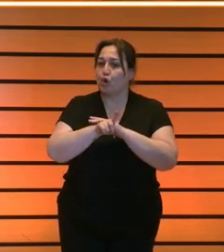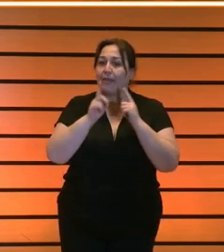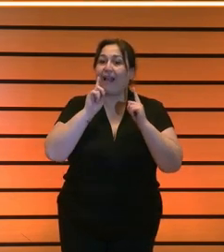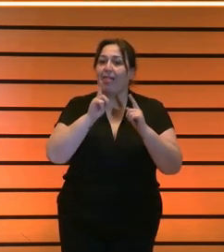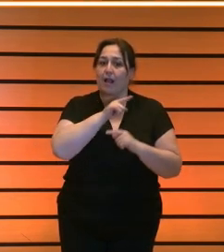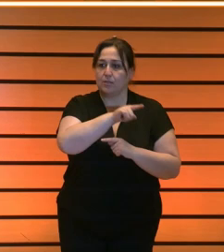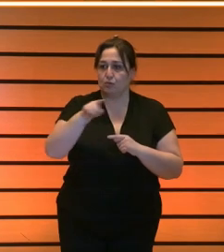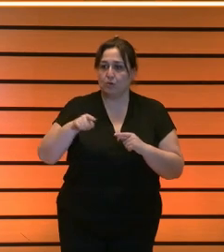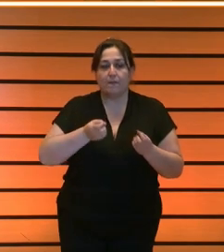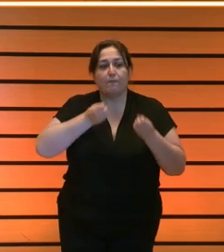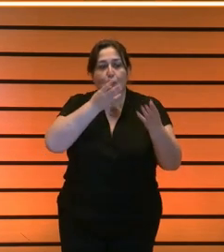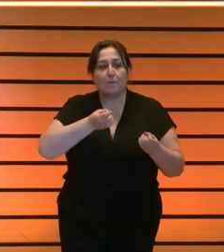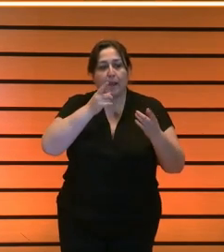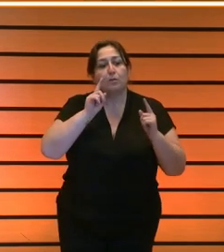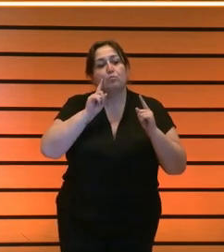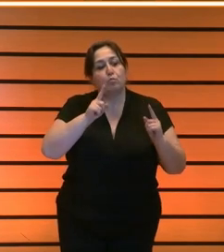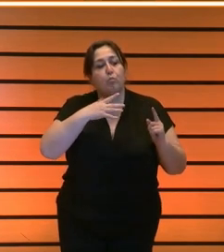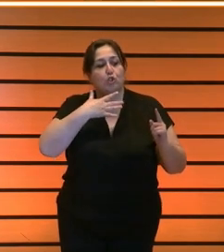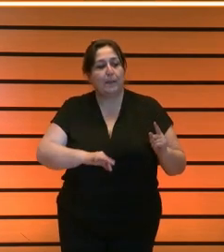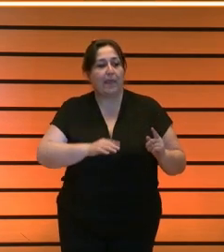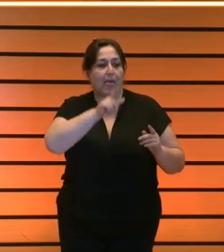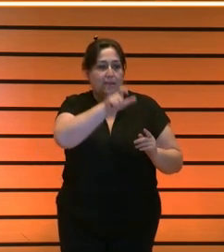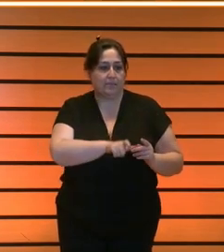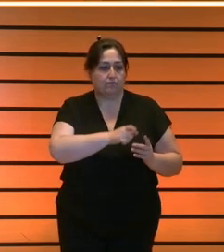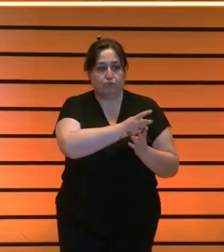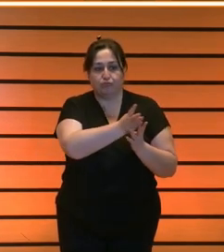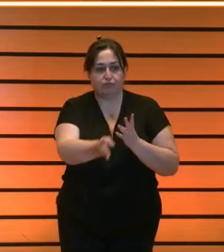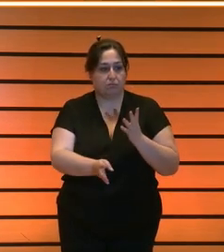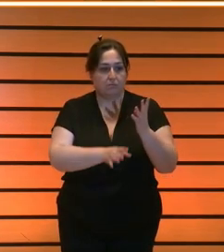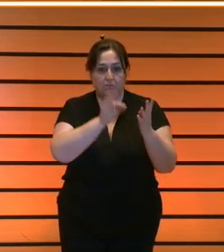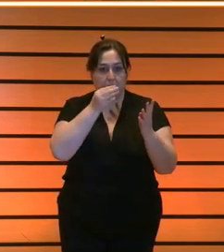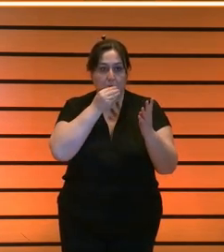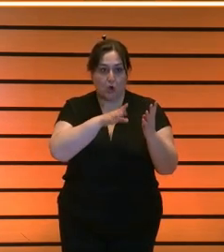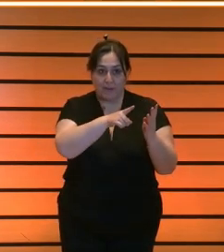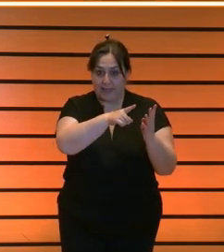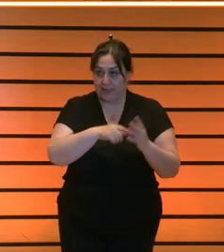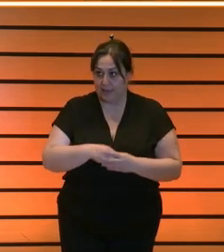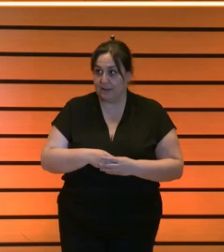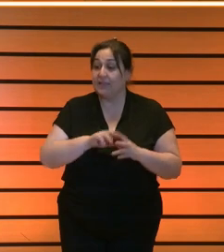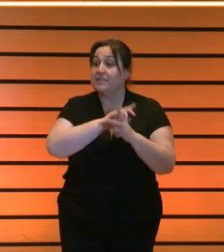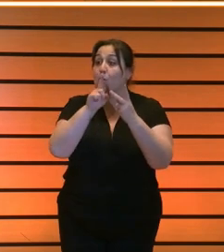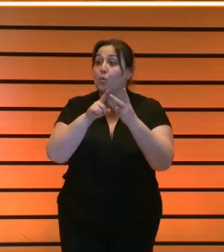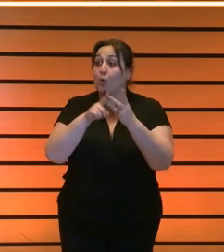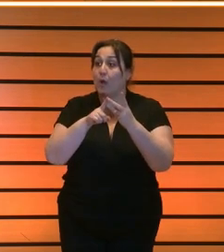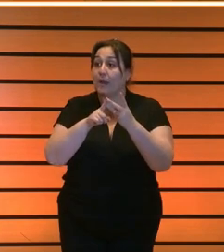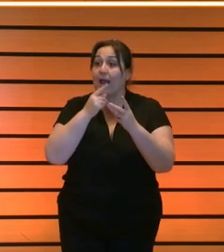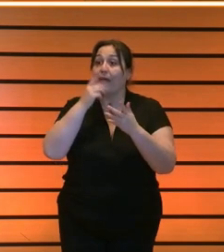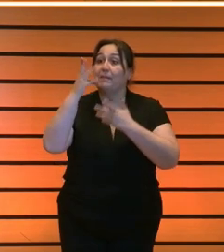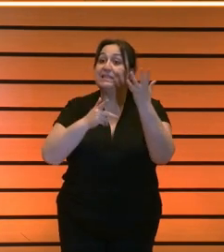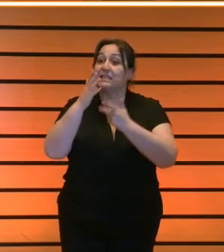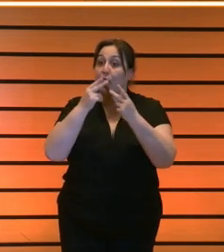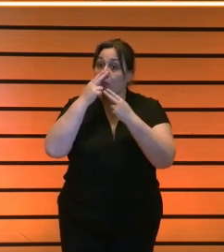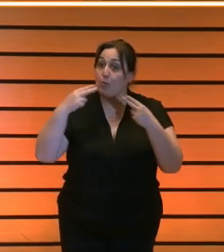que la persona de aquellas posibilidades que tiene Y en segundo lugar que sea la administración la que